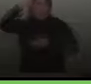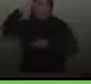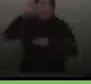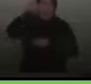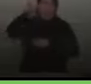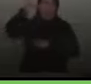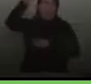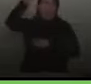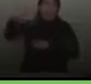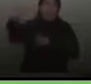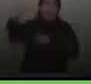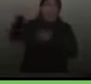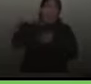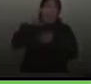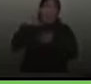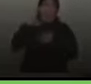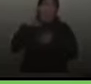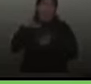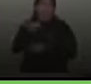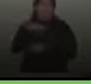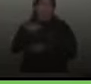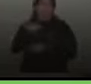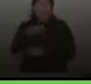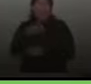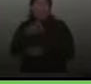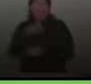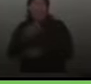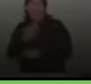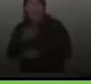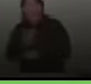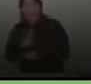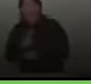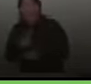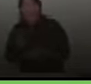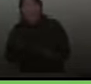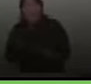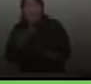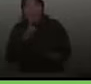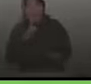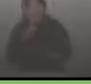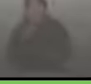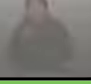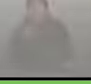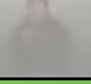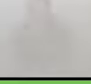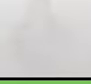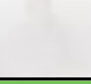catalanes? ¿Un muro allí en mi tierra del Siscar? Señorías,